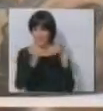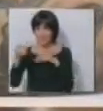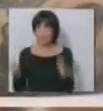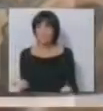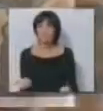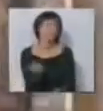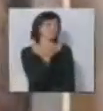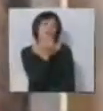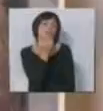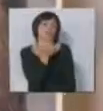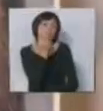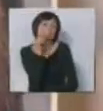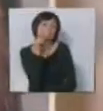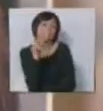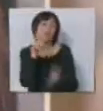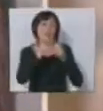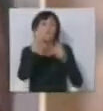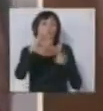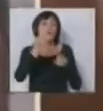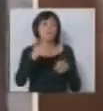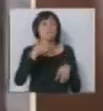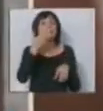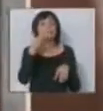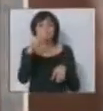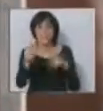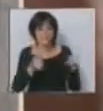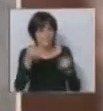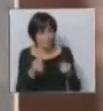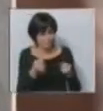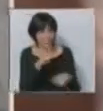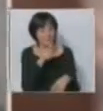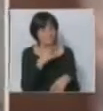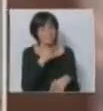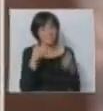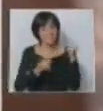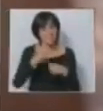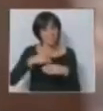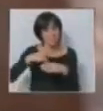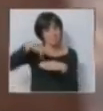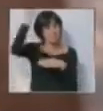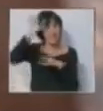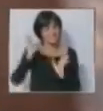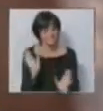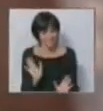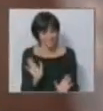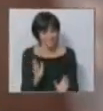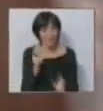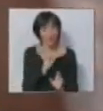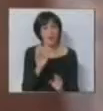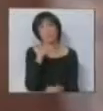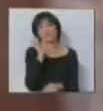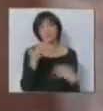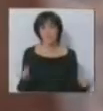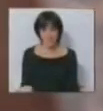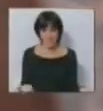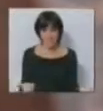ella aceptaba un auto de ese precio, ¿eh? Ah, me no, parece claro. Que ella estaba esperando otro. Claro, es verdad. Estaba esperando uno de ese precio, pero en dólares. Porque él, a ver,